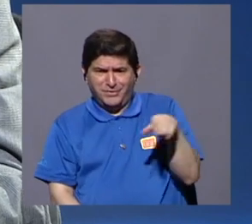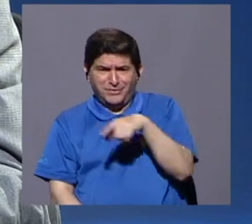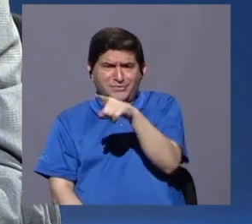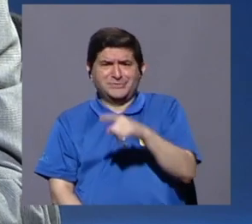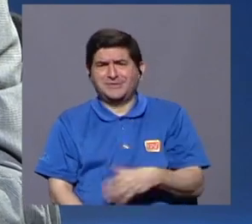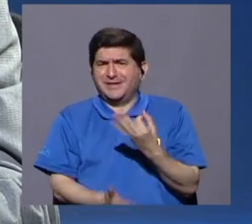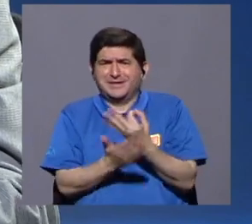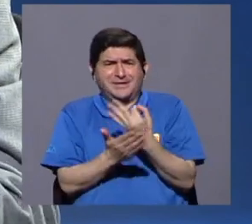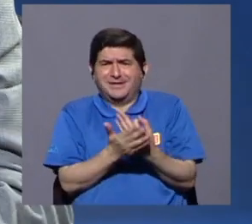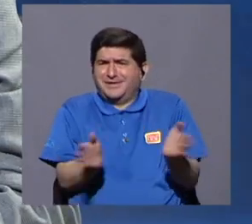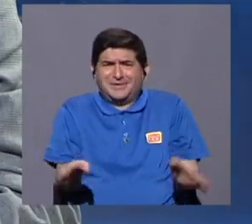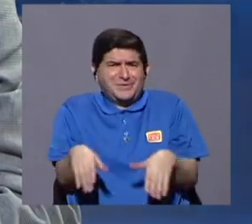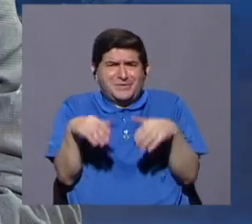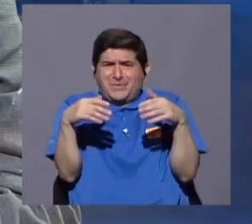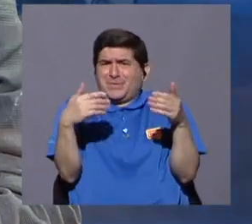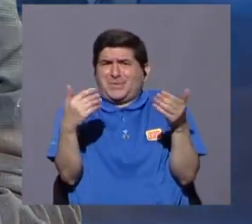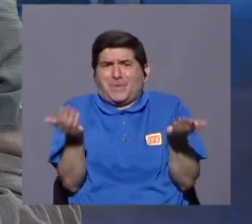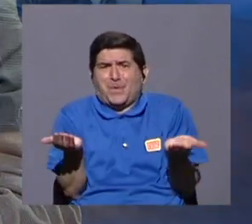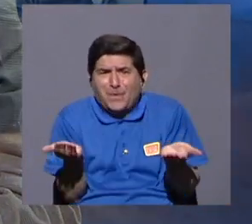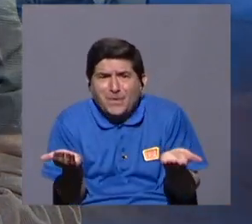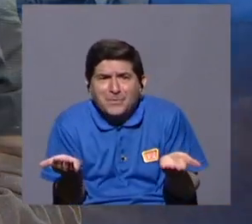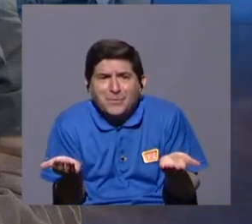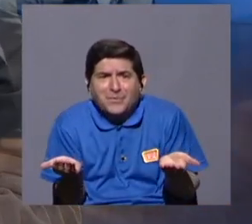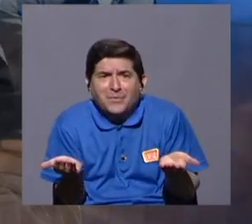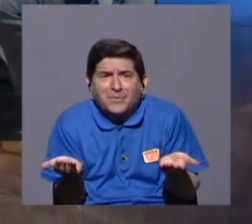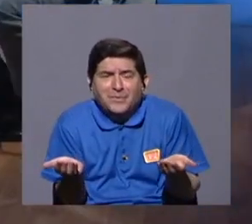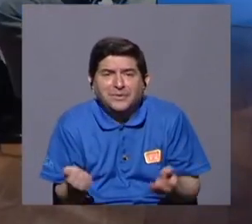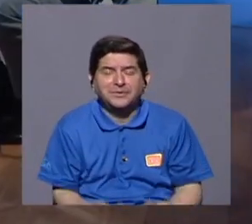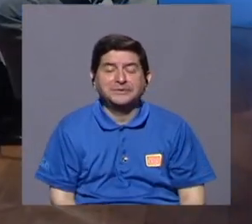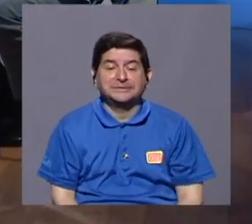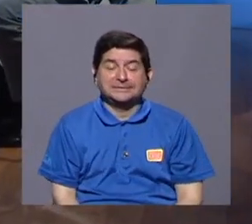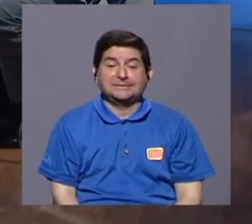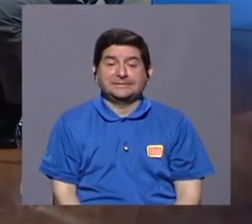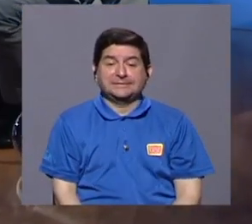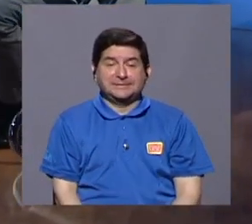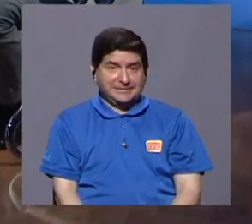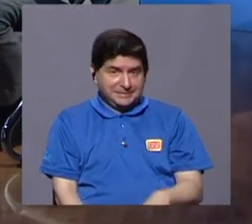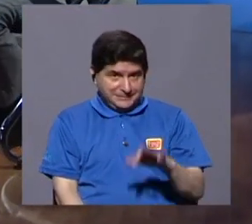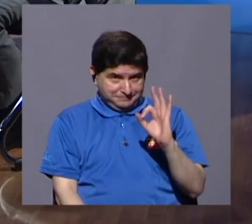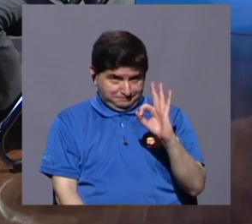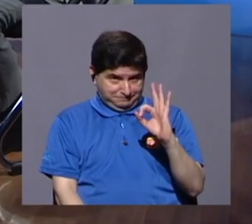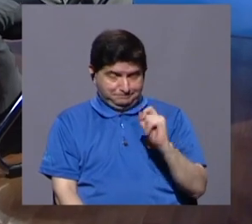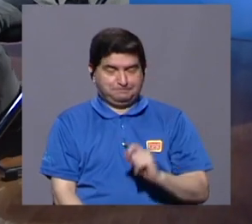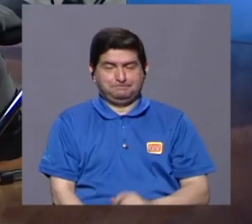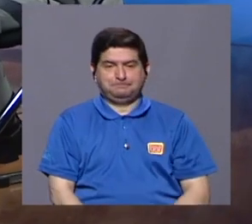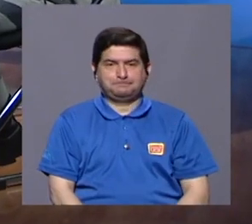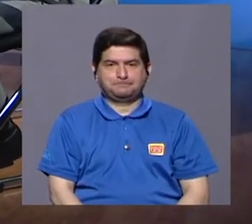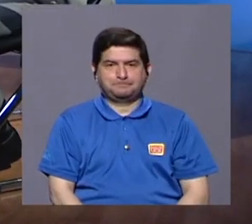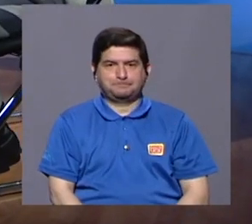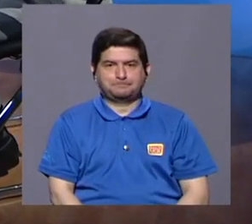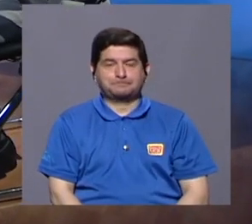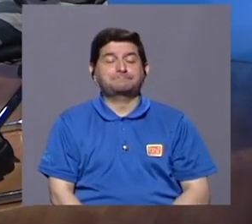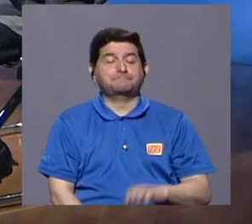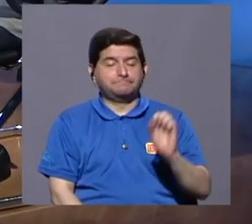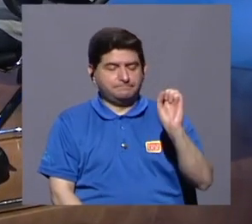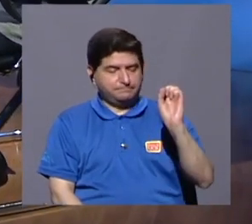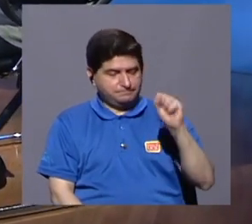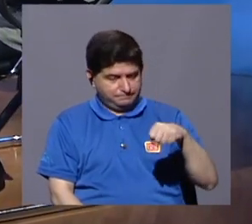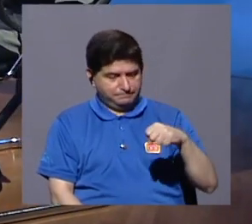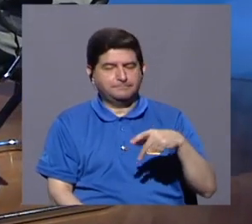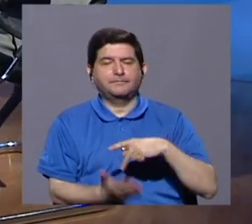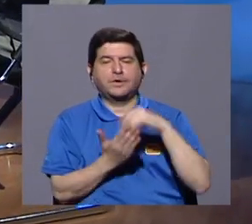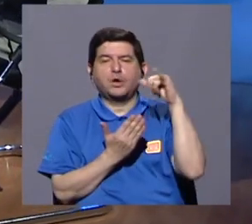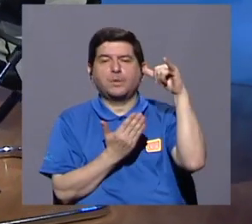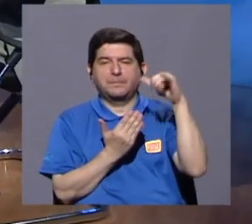financiar estos estos proyectos un bueno digamos que sí son proyectos